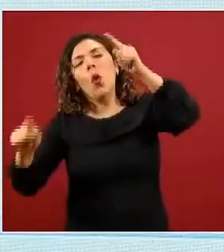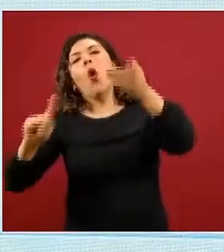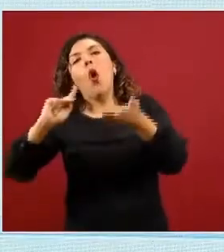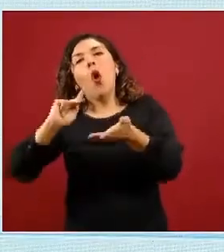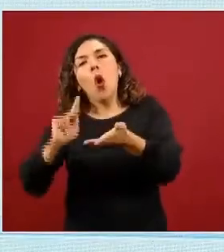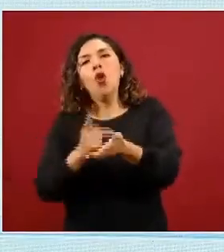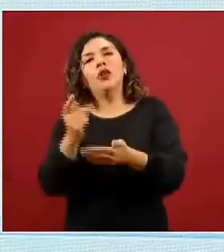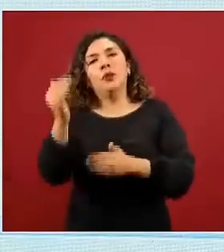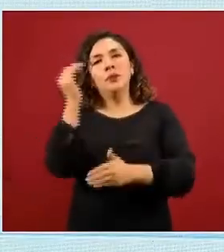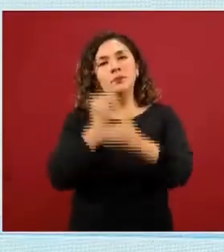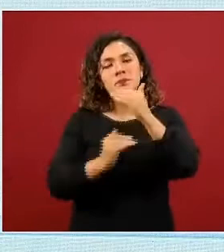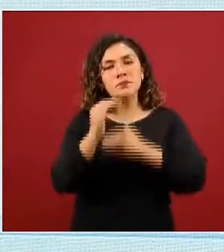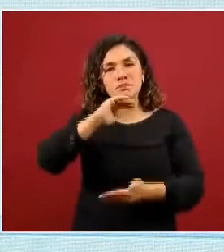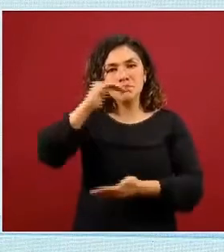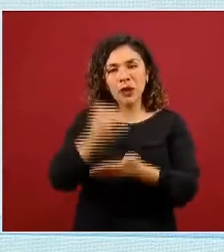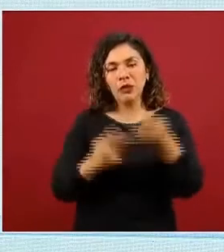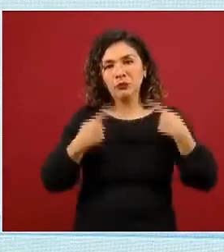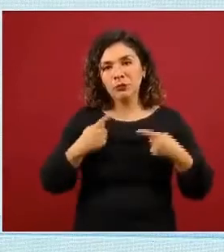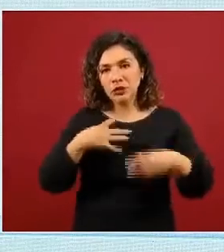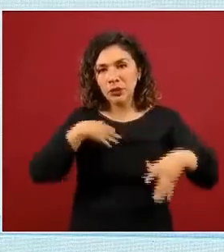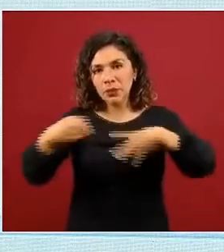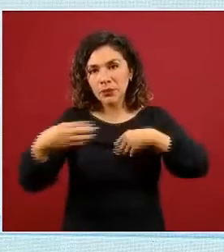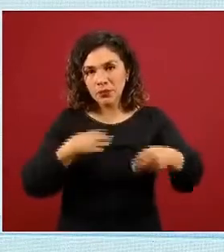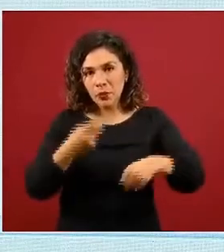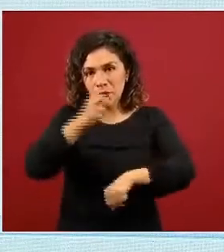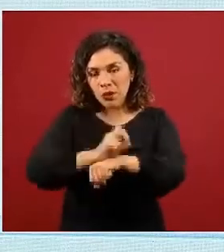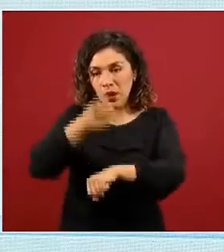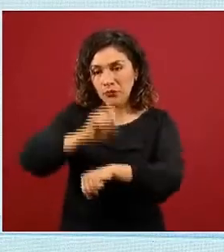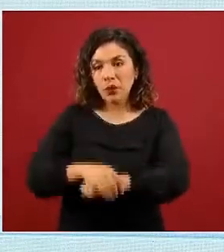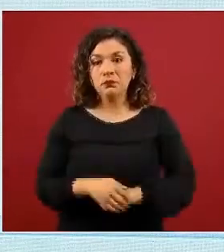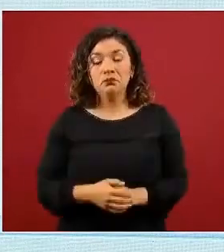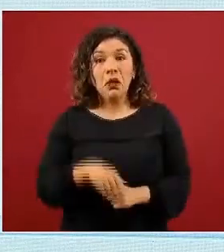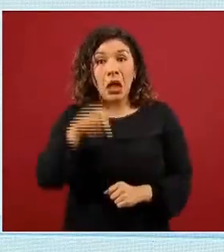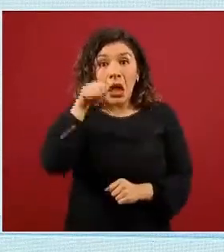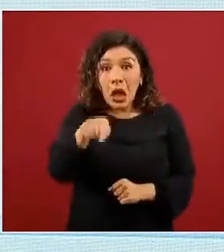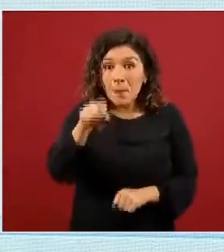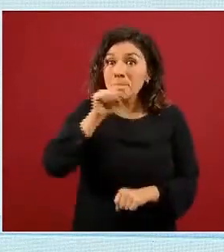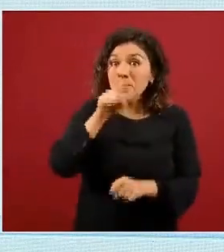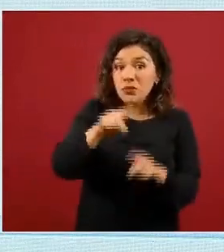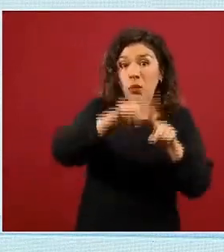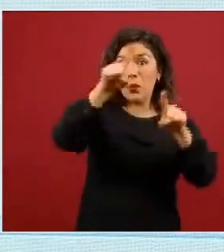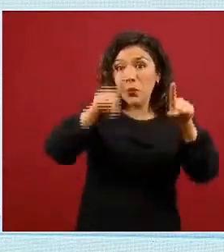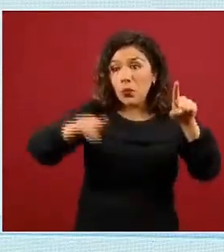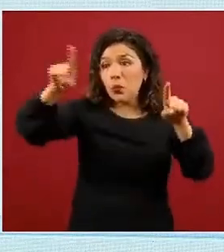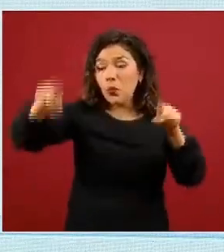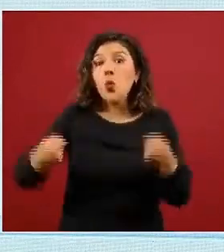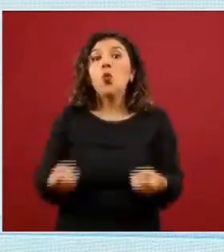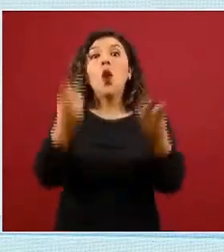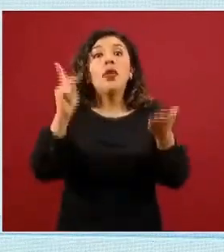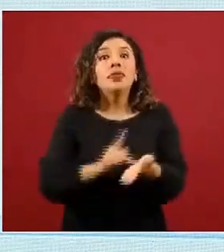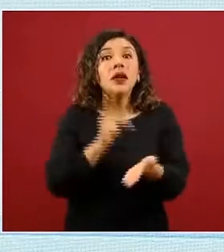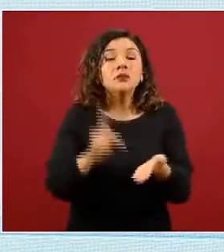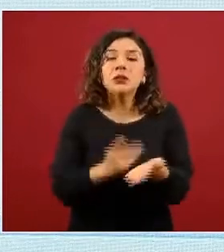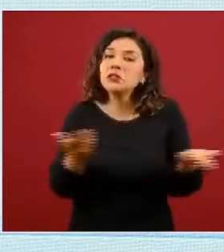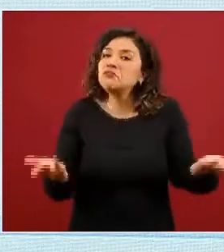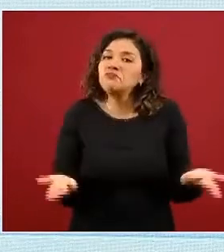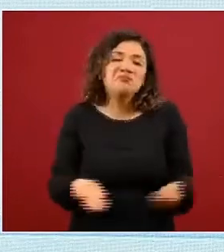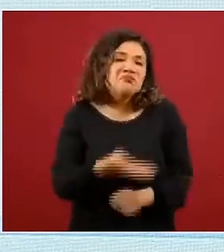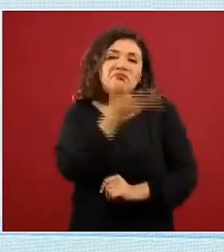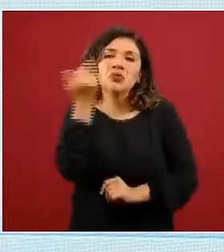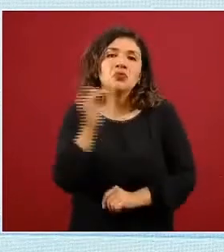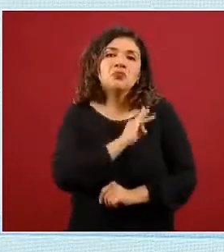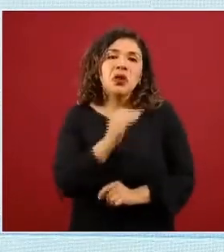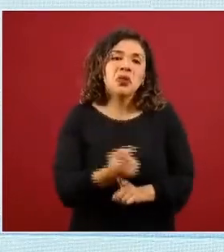el descenso en el número diario de casos. ¿Cuántas veces puede pasar esto? No se puede predecir. Puede